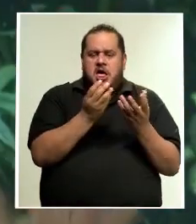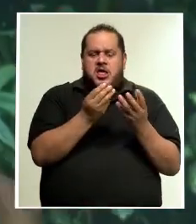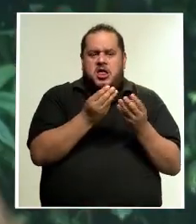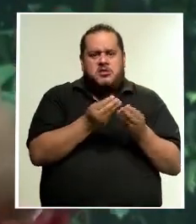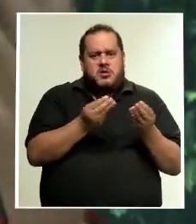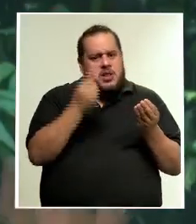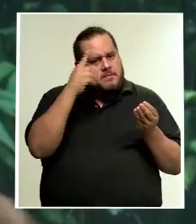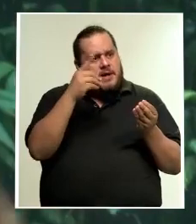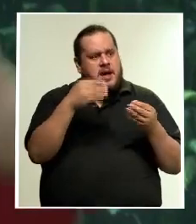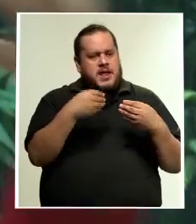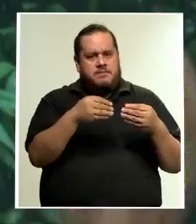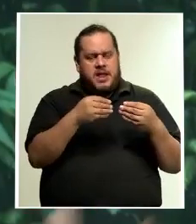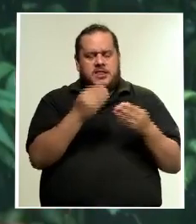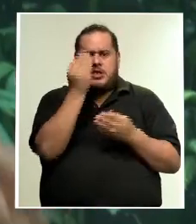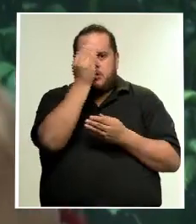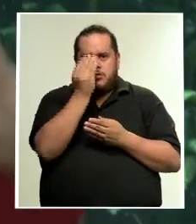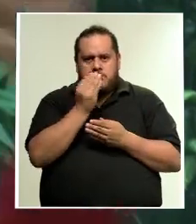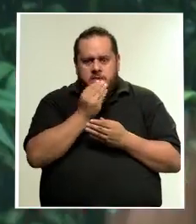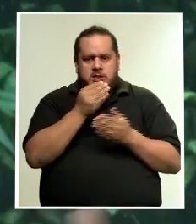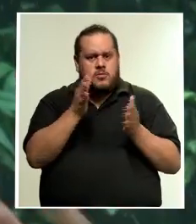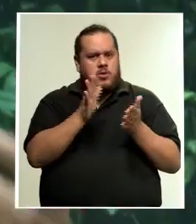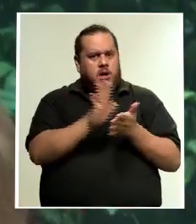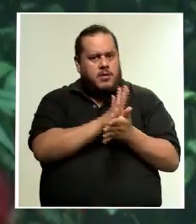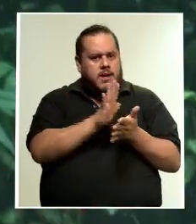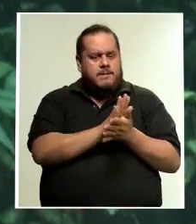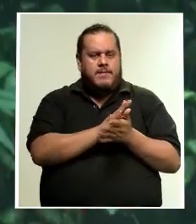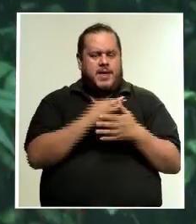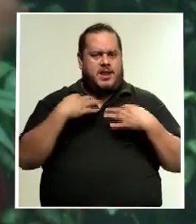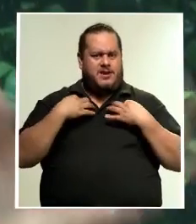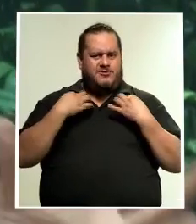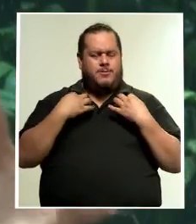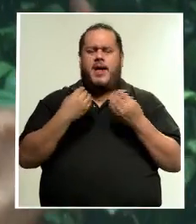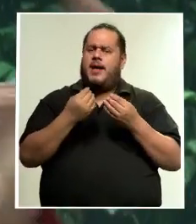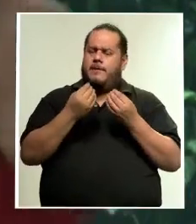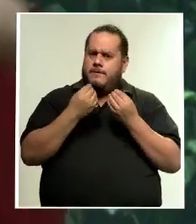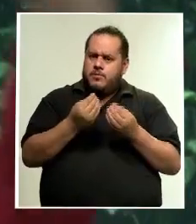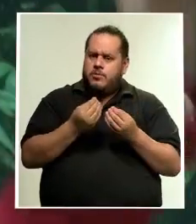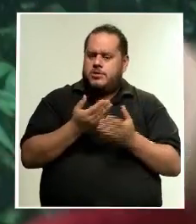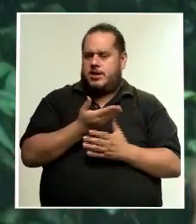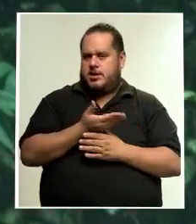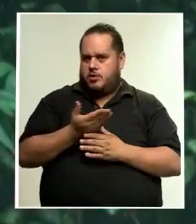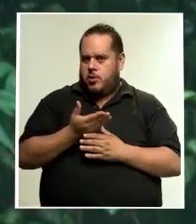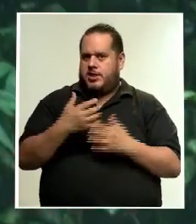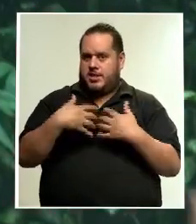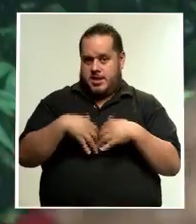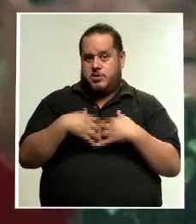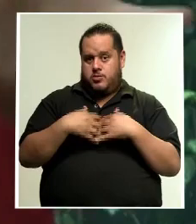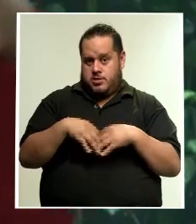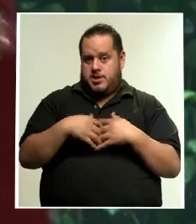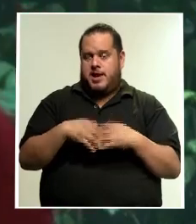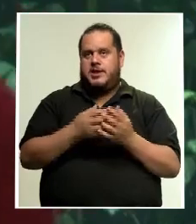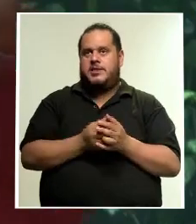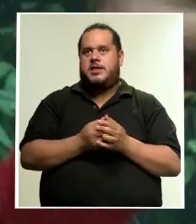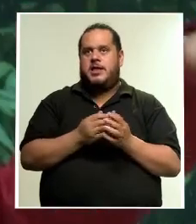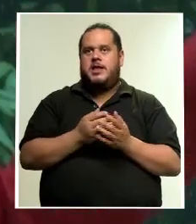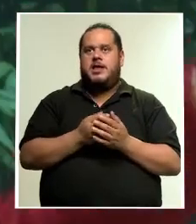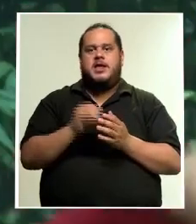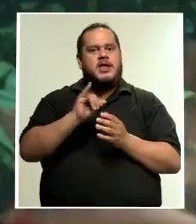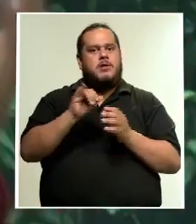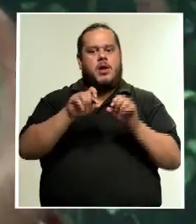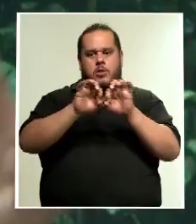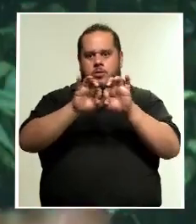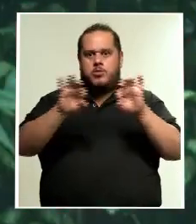para plásticos, cosméticos, papel, ropa, en fin, muchísimos implementos industriales, hasta como los